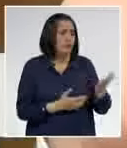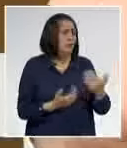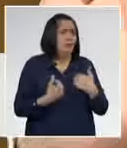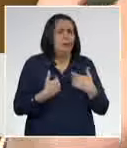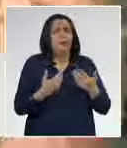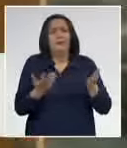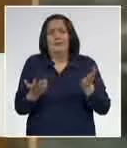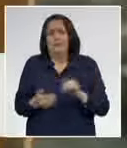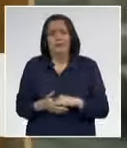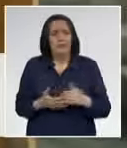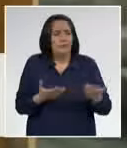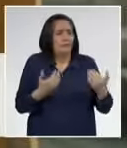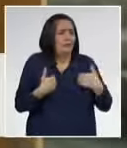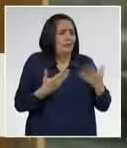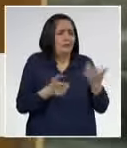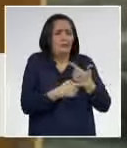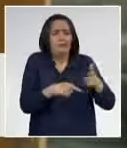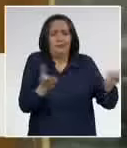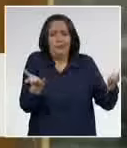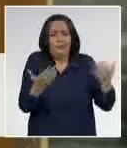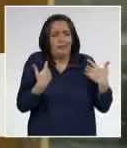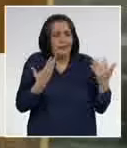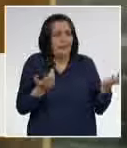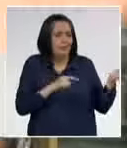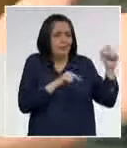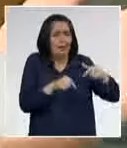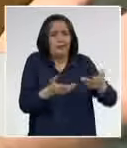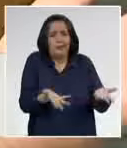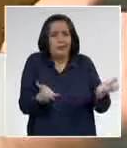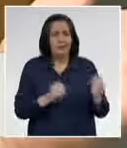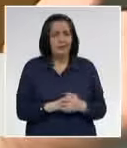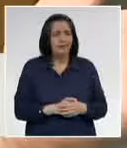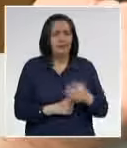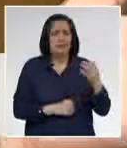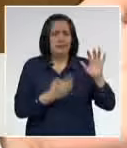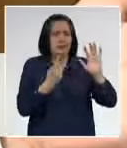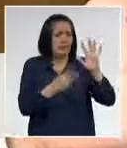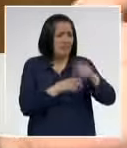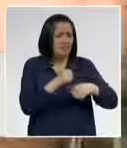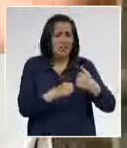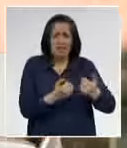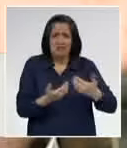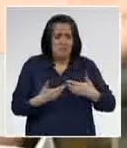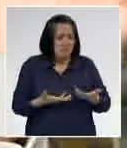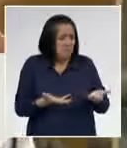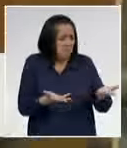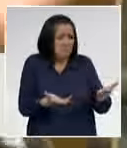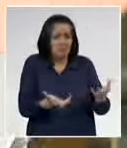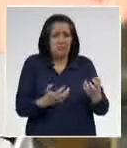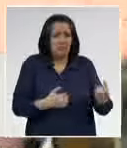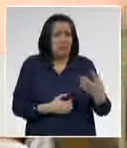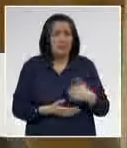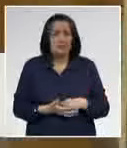No, soy un hombre libre que ha estado aquí 7 años a disposición del que quiera decir... Así